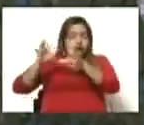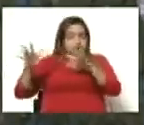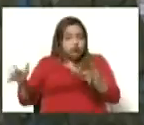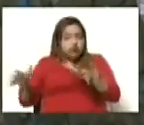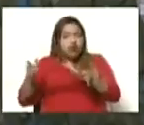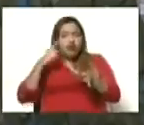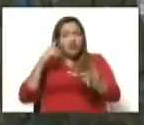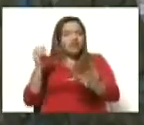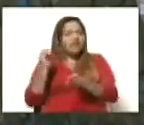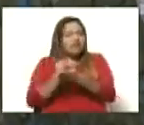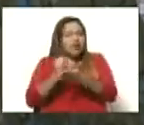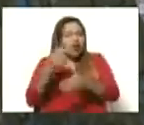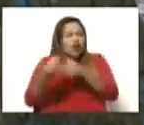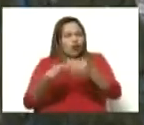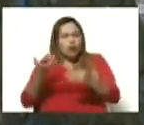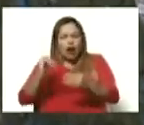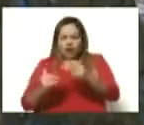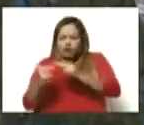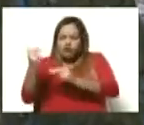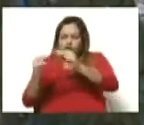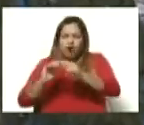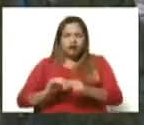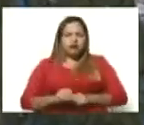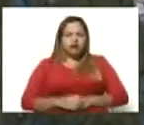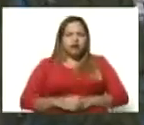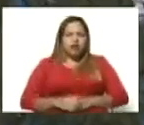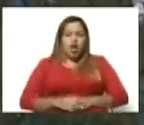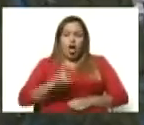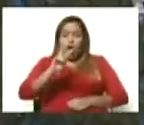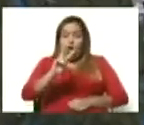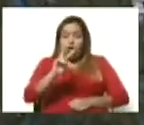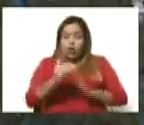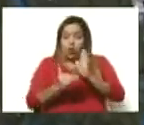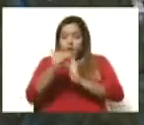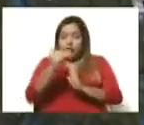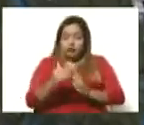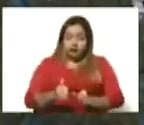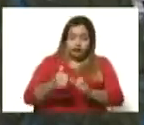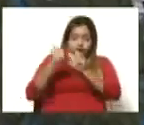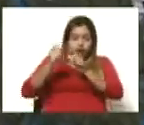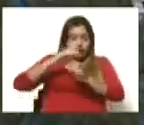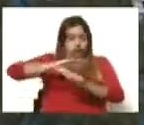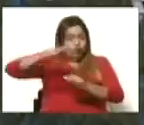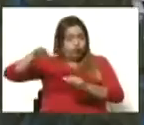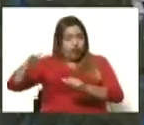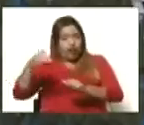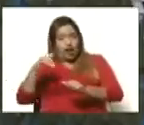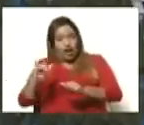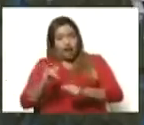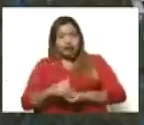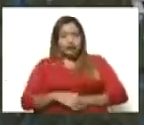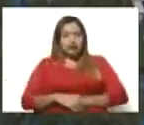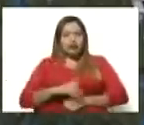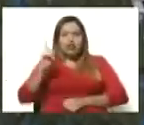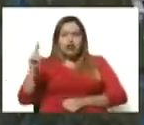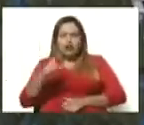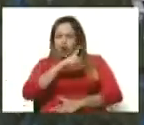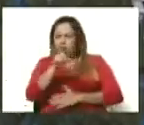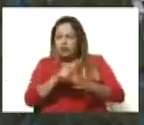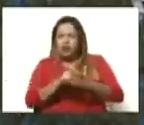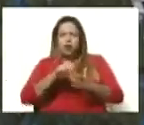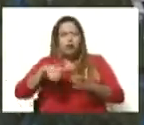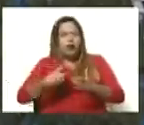capacidad de carga. Bueno, y conseguimos que cerca de 2 metros hacia arriba, lo que es la deposición que podía existir, pero una cobertura total que podía